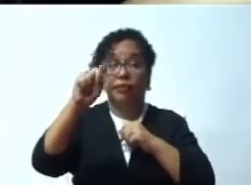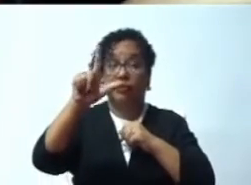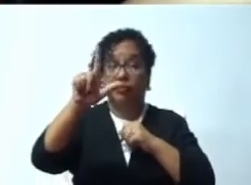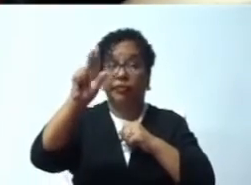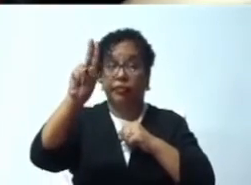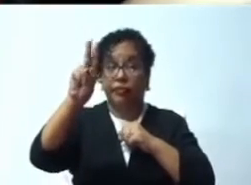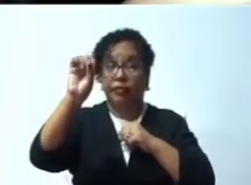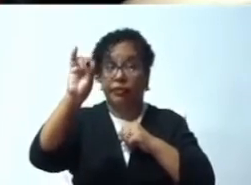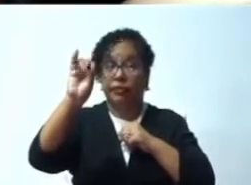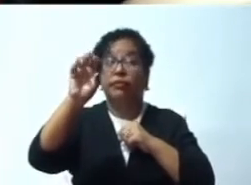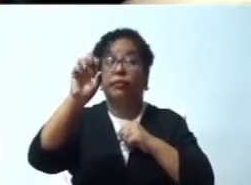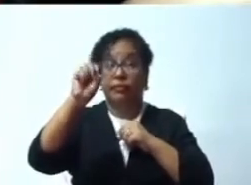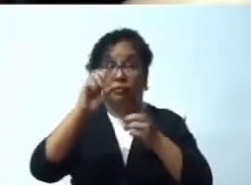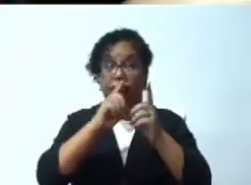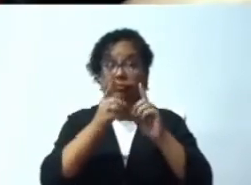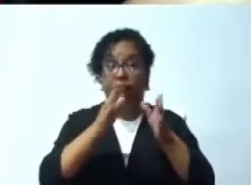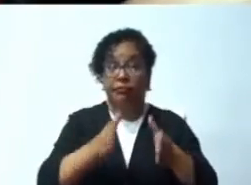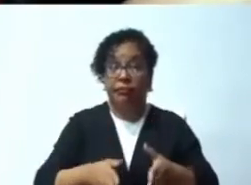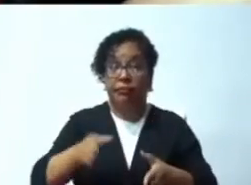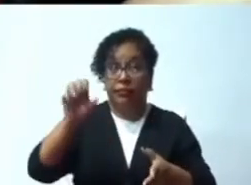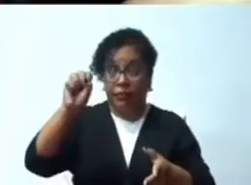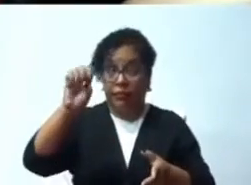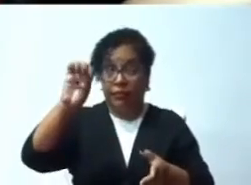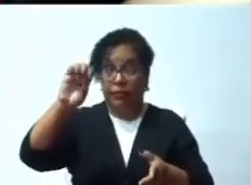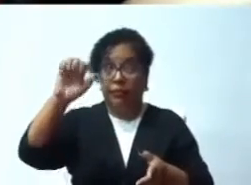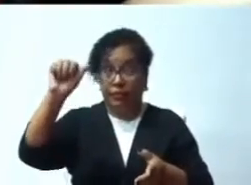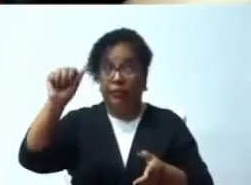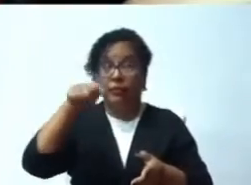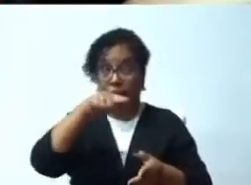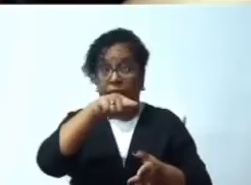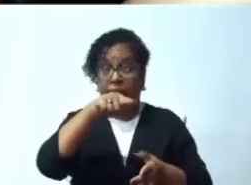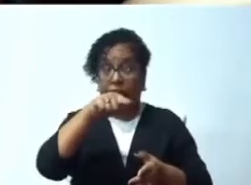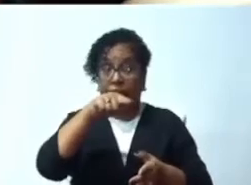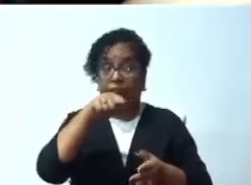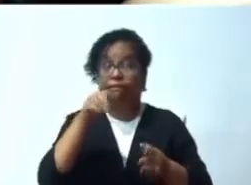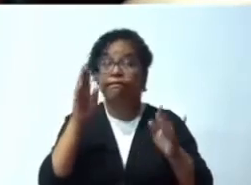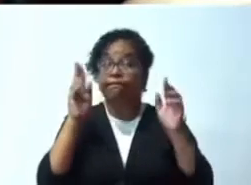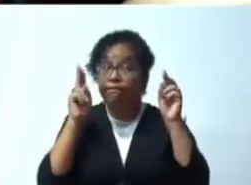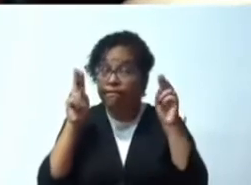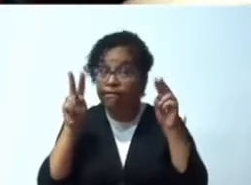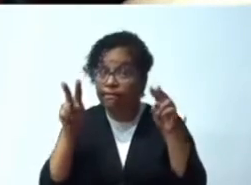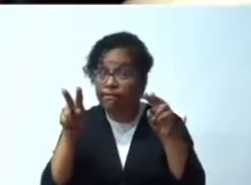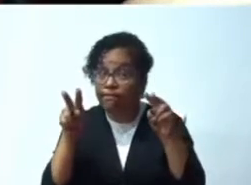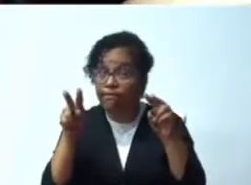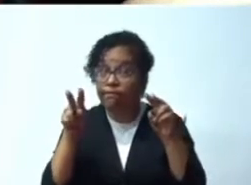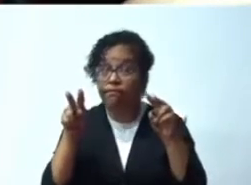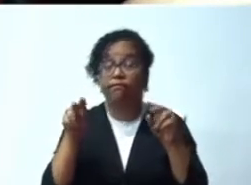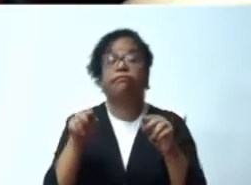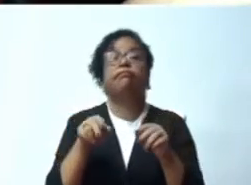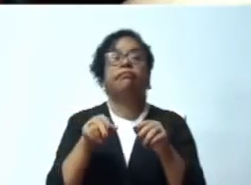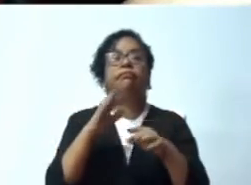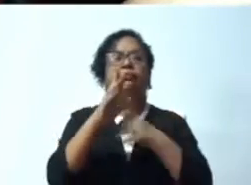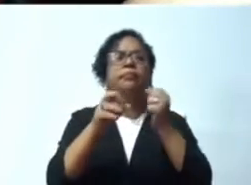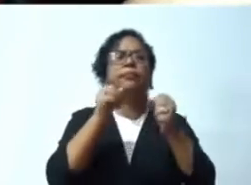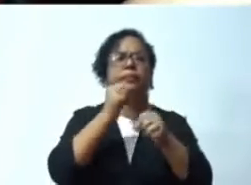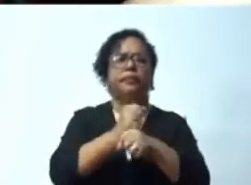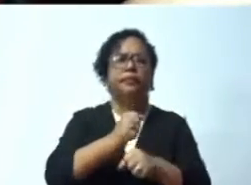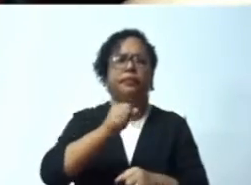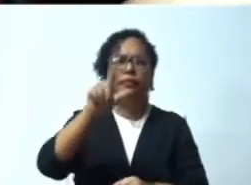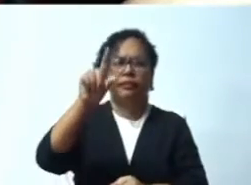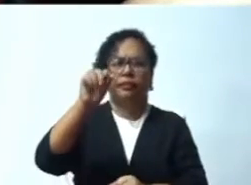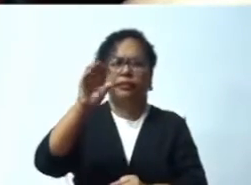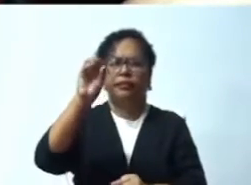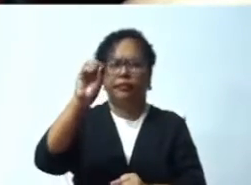robo. En el año 2000 le entregaron un terreno a esa comunidad, a